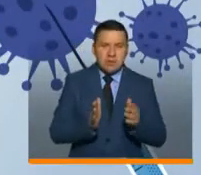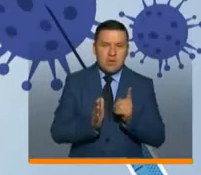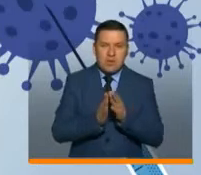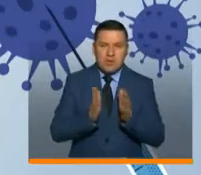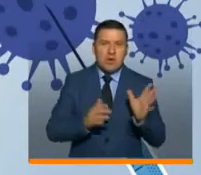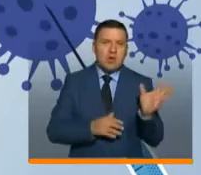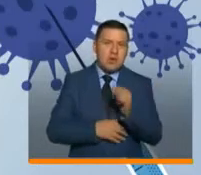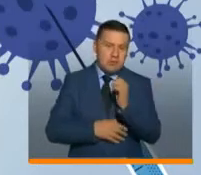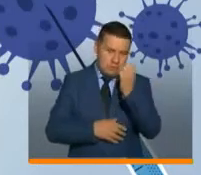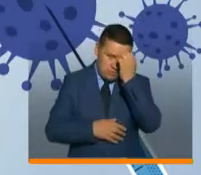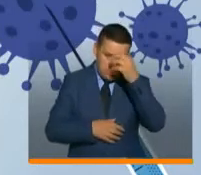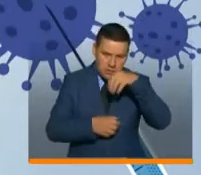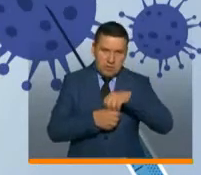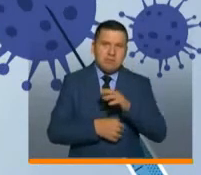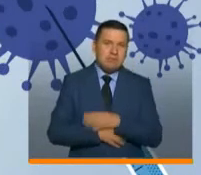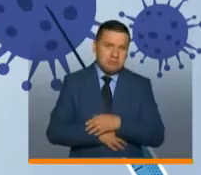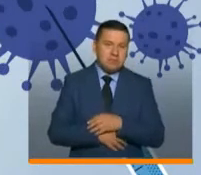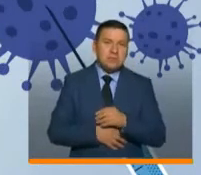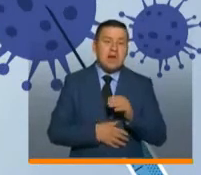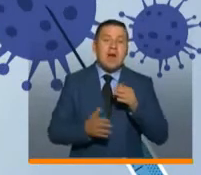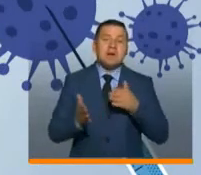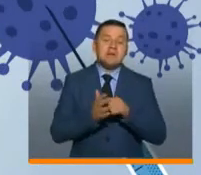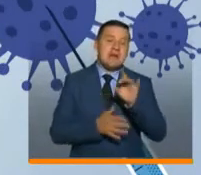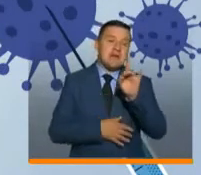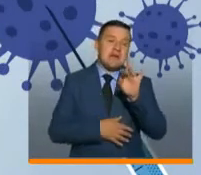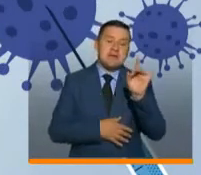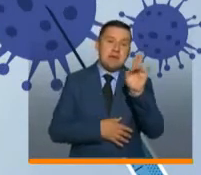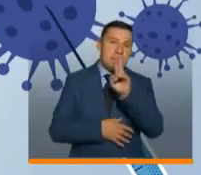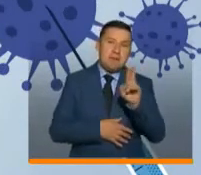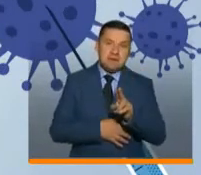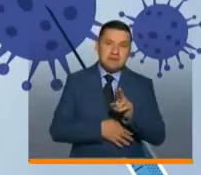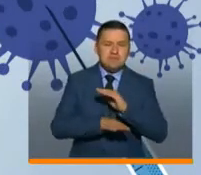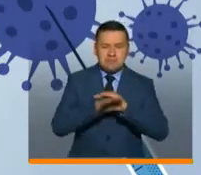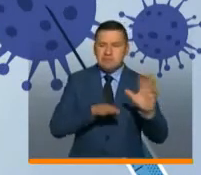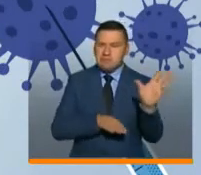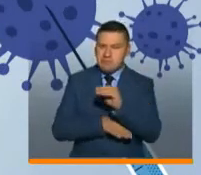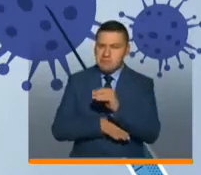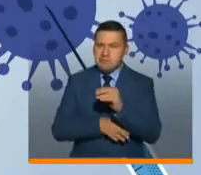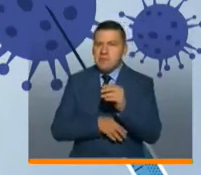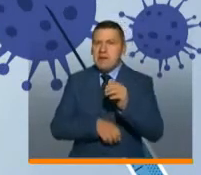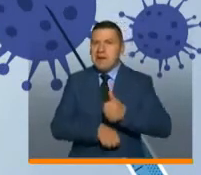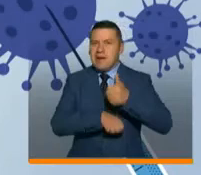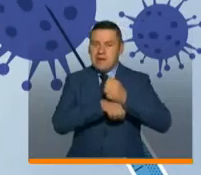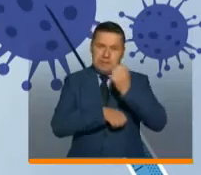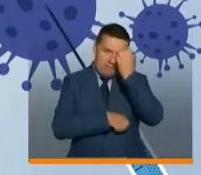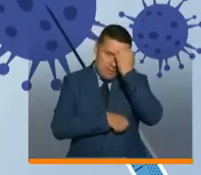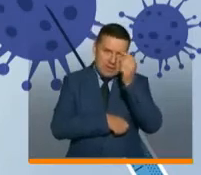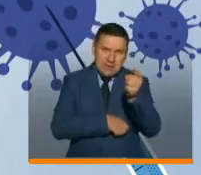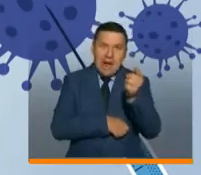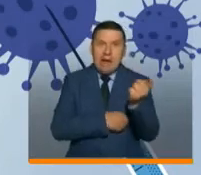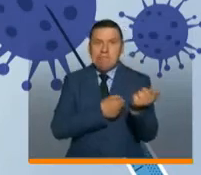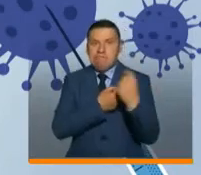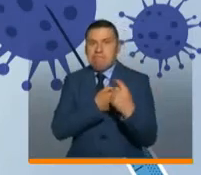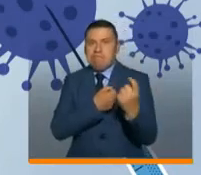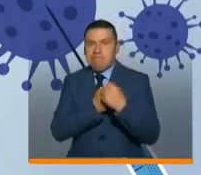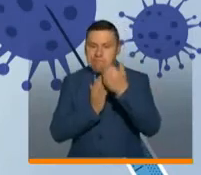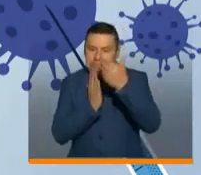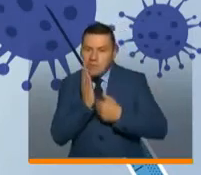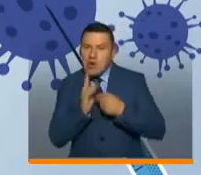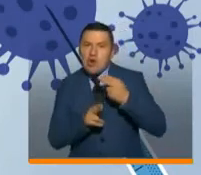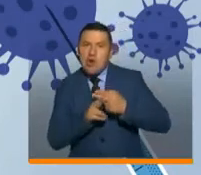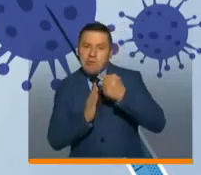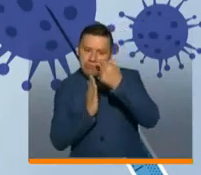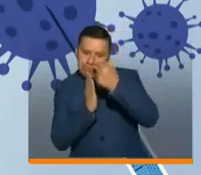1 de todos los maestros del país. Hasta el 15 de marzo los invitamos, por favor, rectores, maestros, tengamos al día esta base de datos que